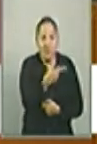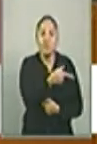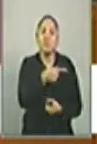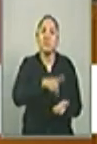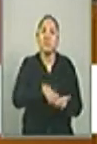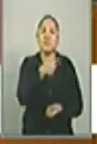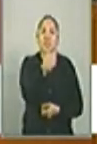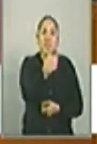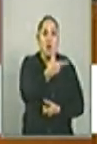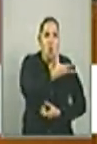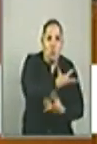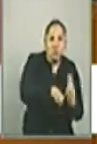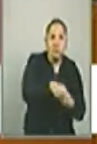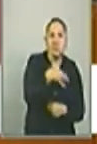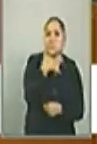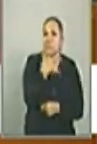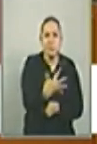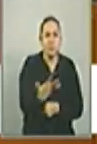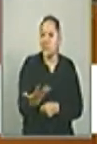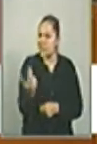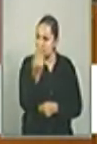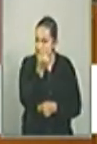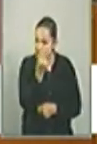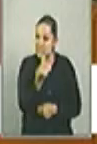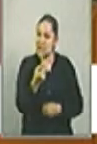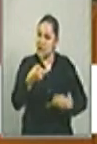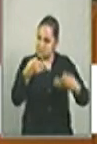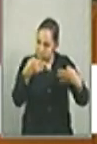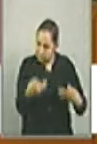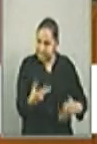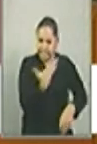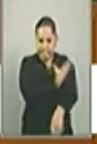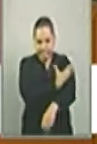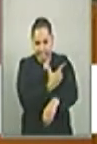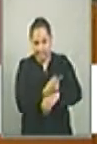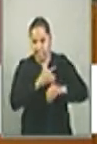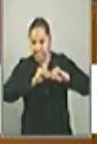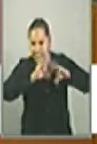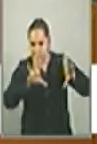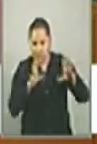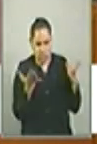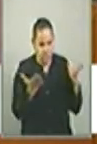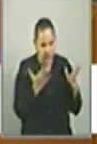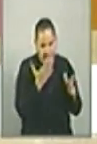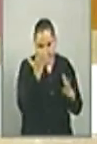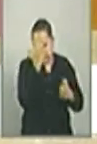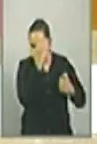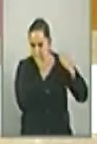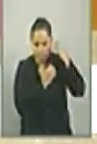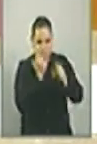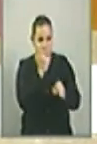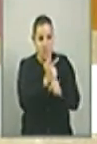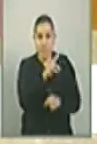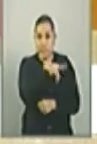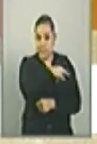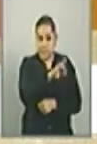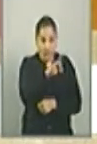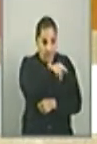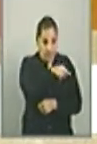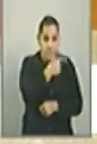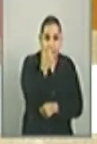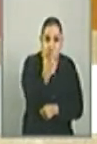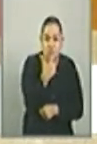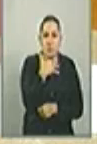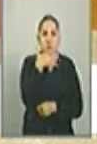necesario transparentar al mismo sistema y descubrir aquellas operaciones ilícitas que permiten el lavado de